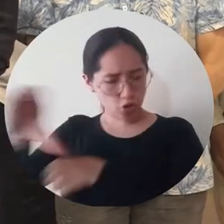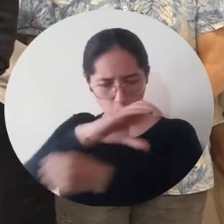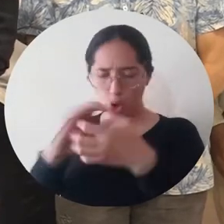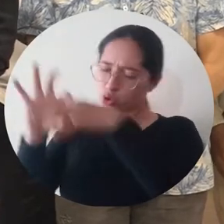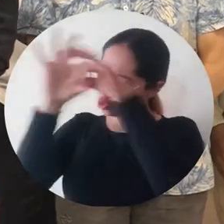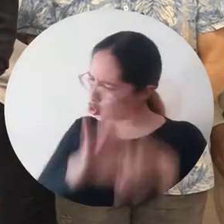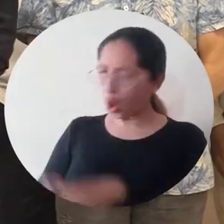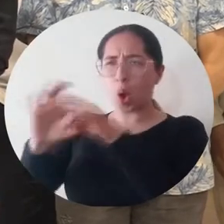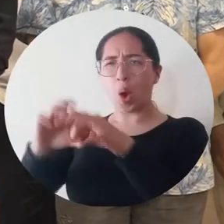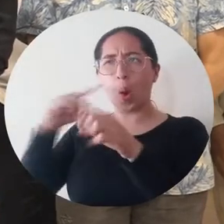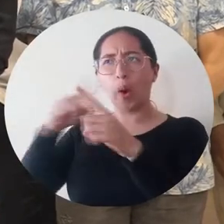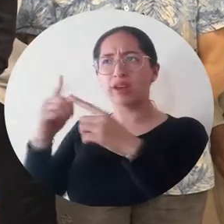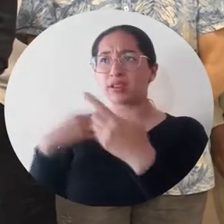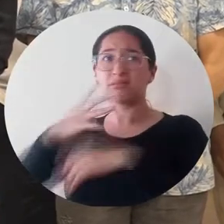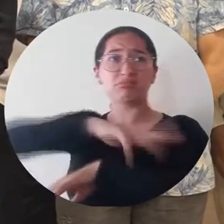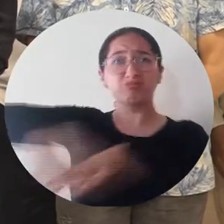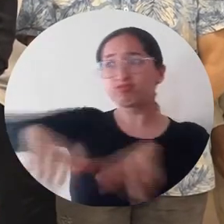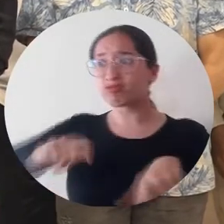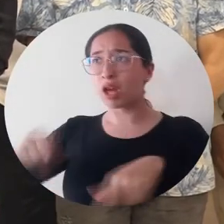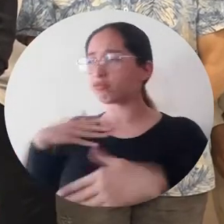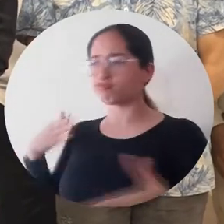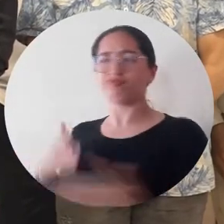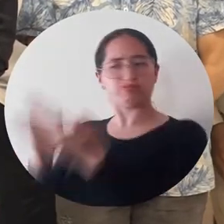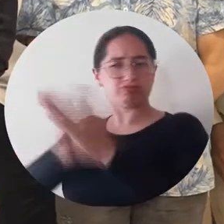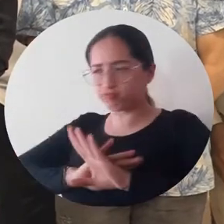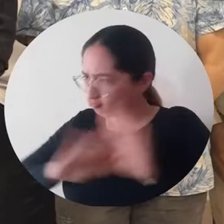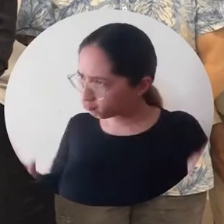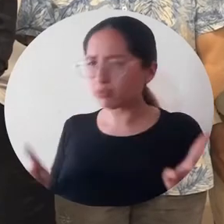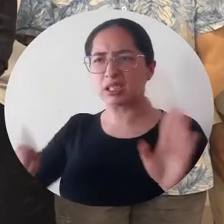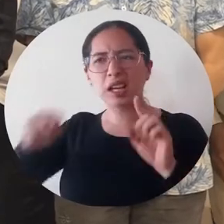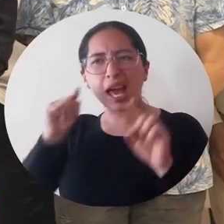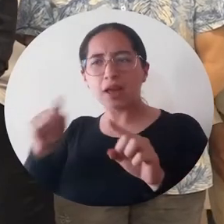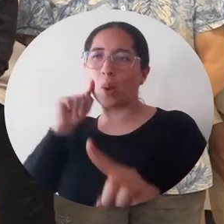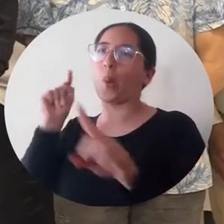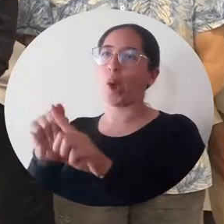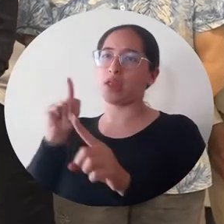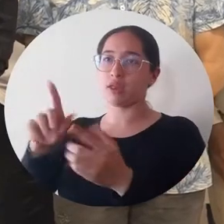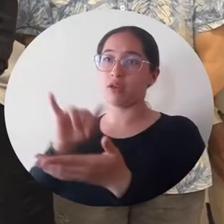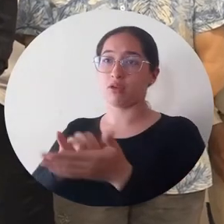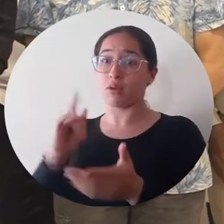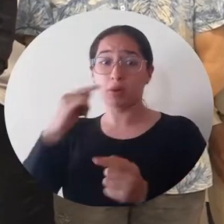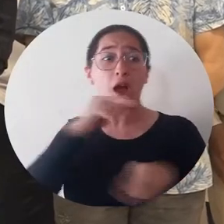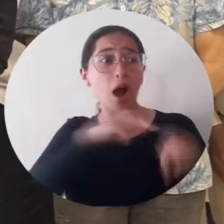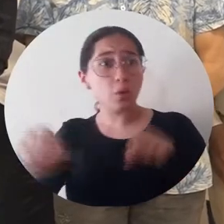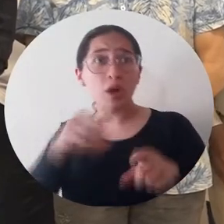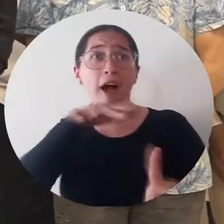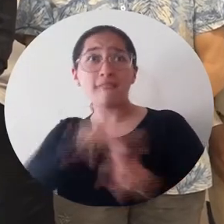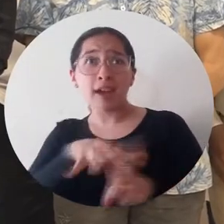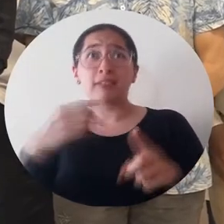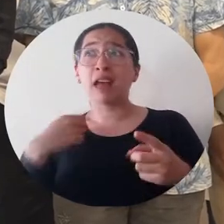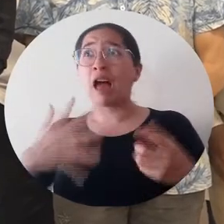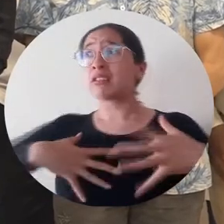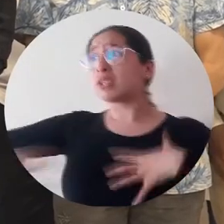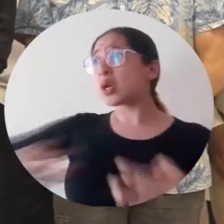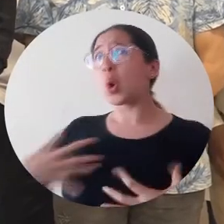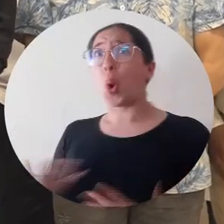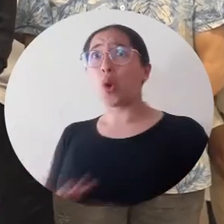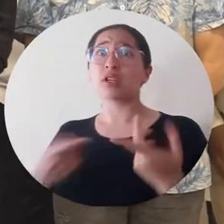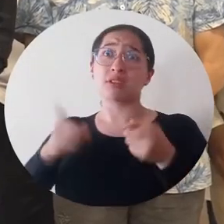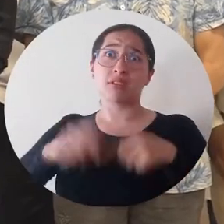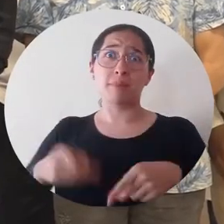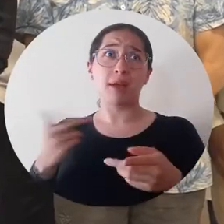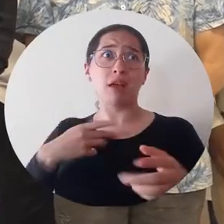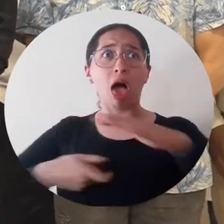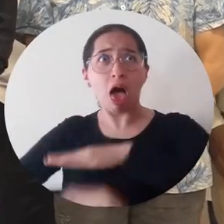solo la universidad, sino todas las instituciones y toda la ciudadanía para marchar precisamente contra los delincuentes, contra los violentos, contra quienes les